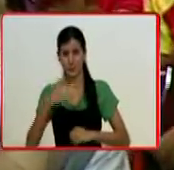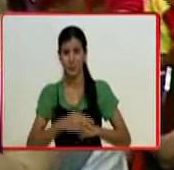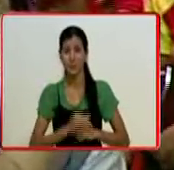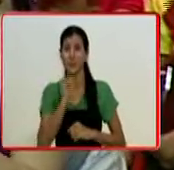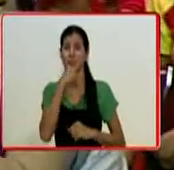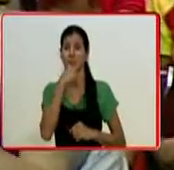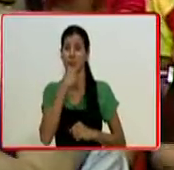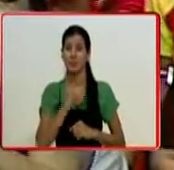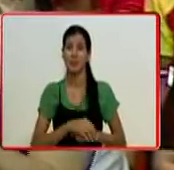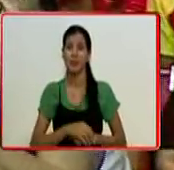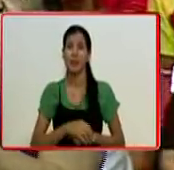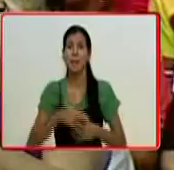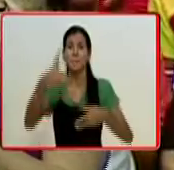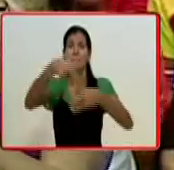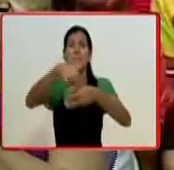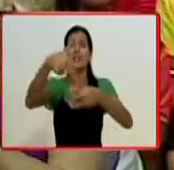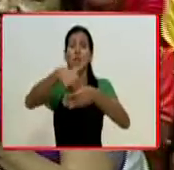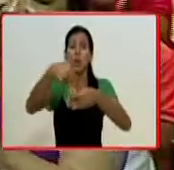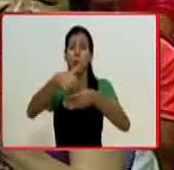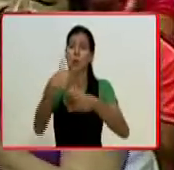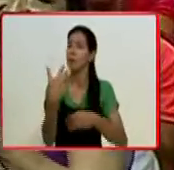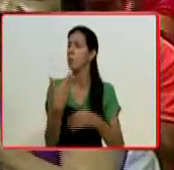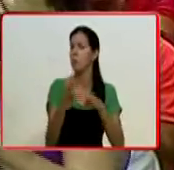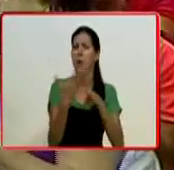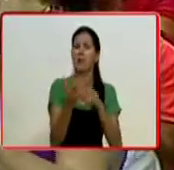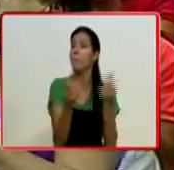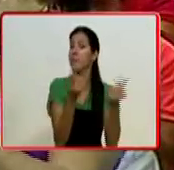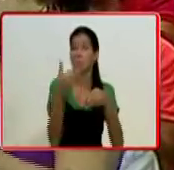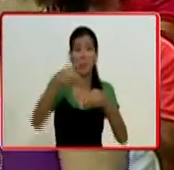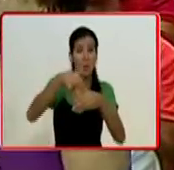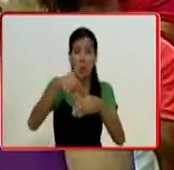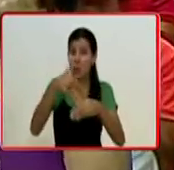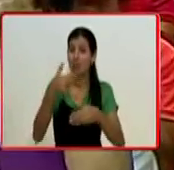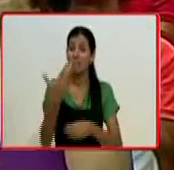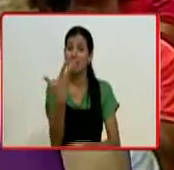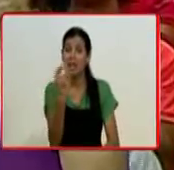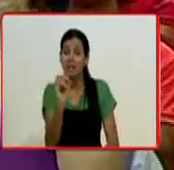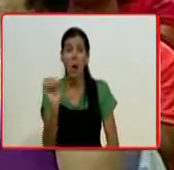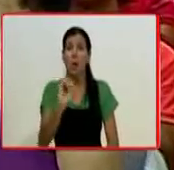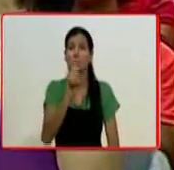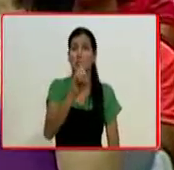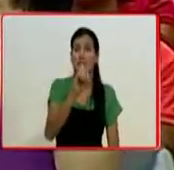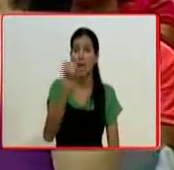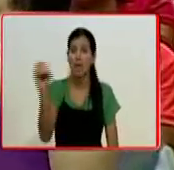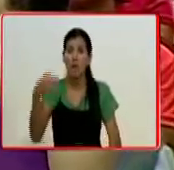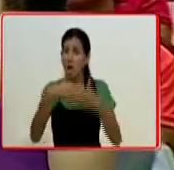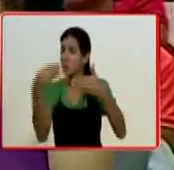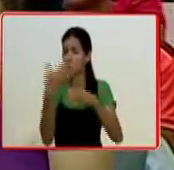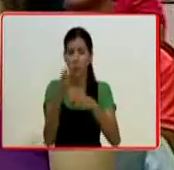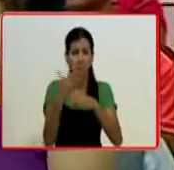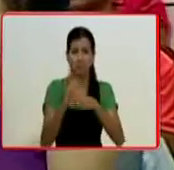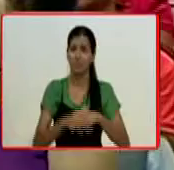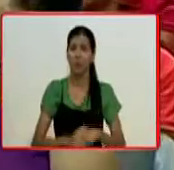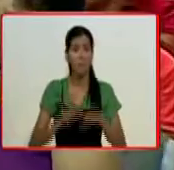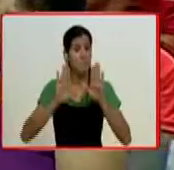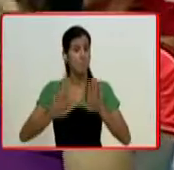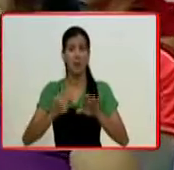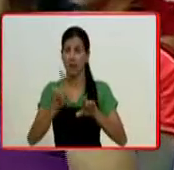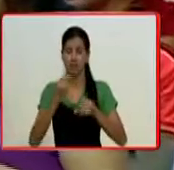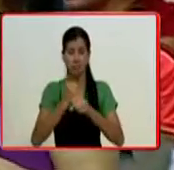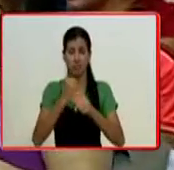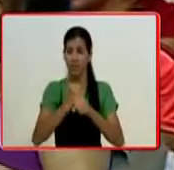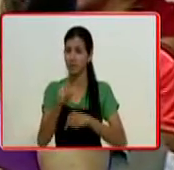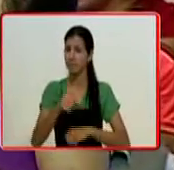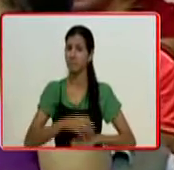con petróleo a 30 o a 100. Los planes sociales no lo va a parar nadie. Así que te